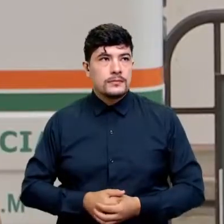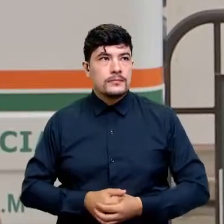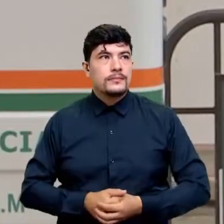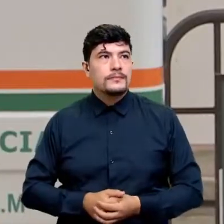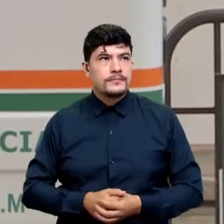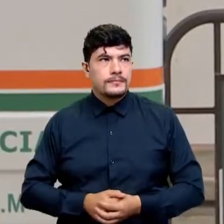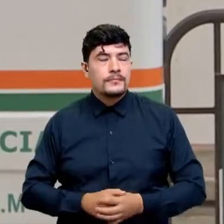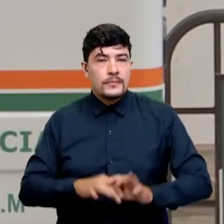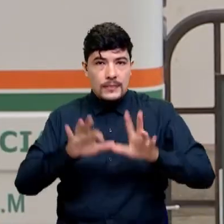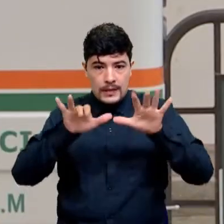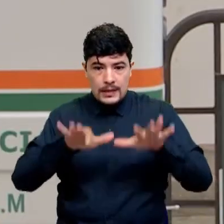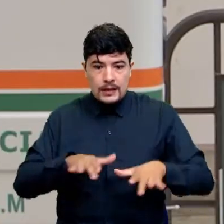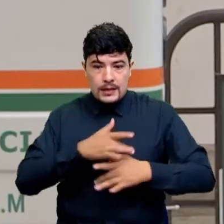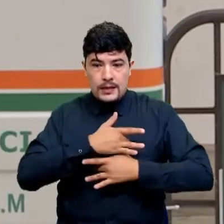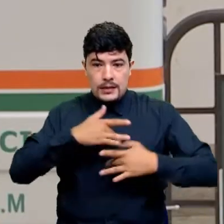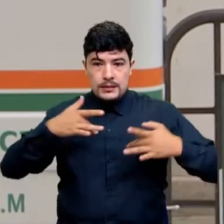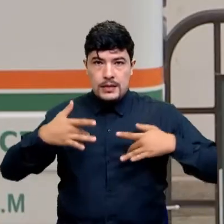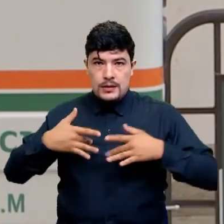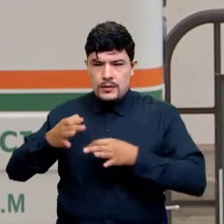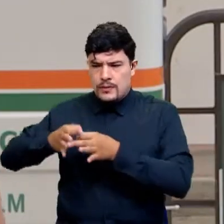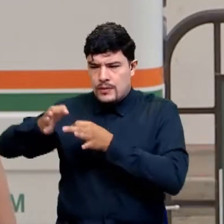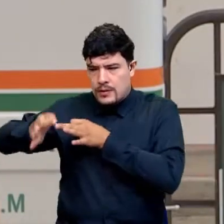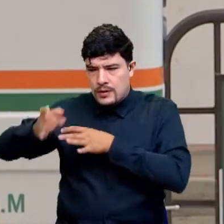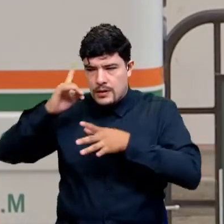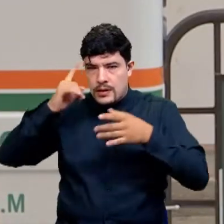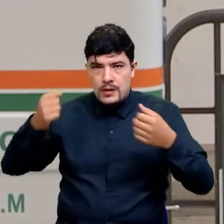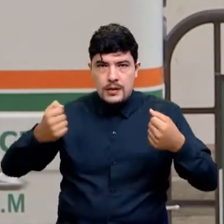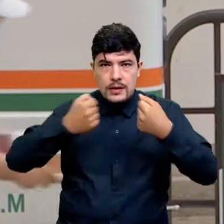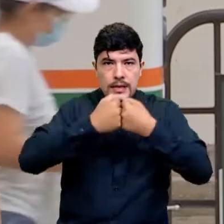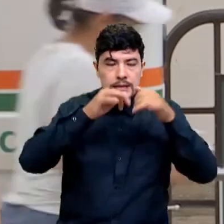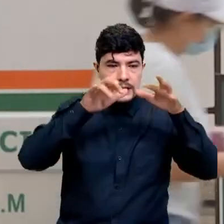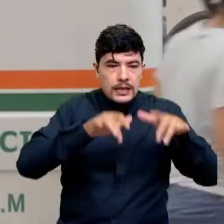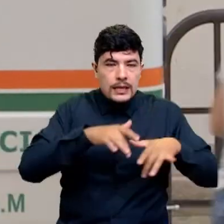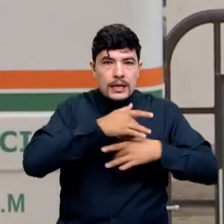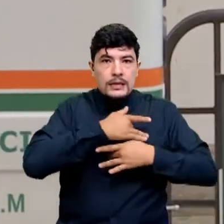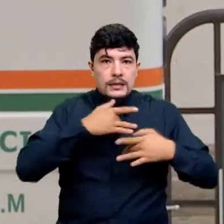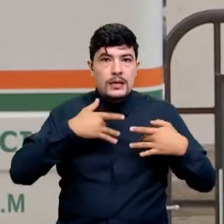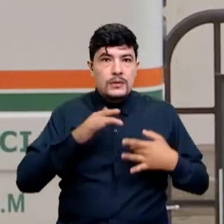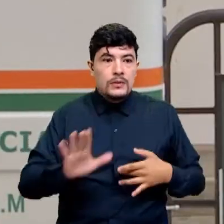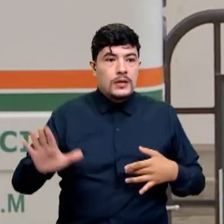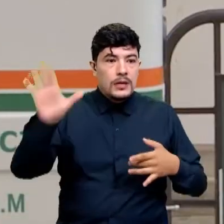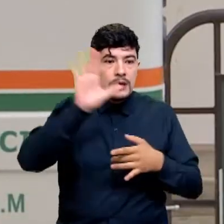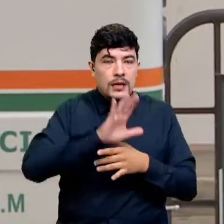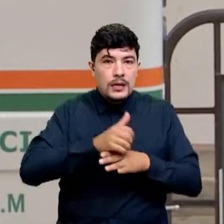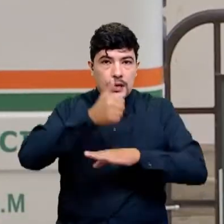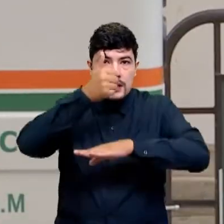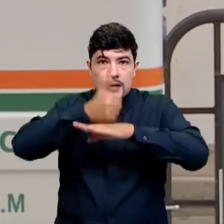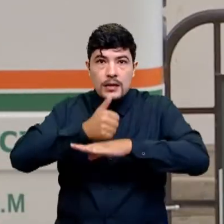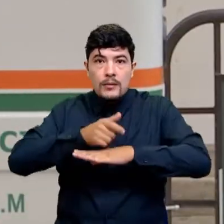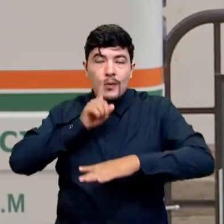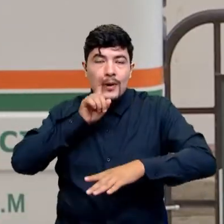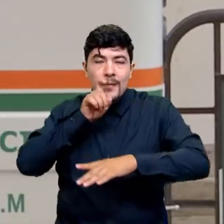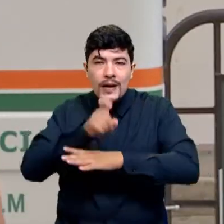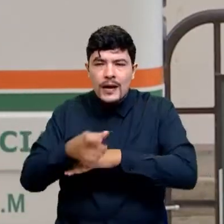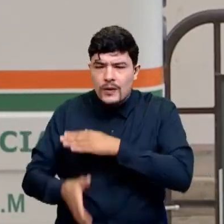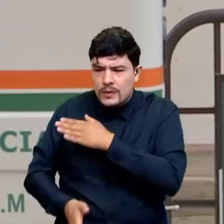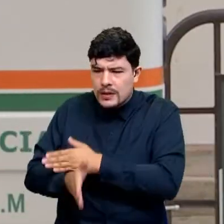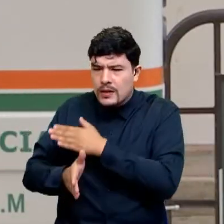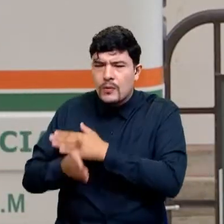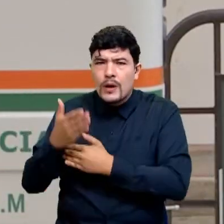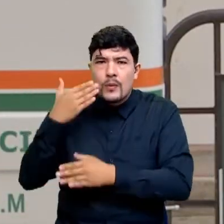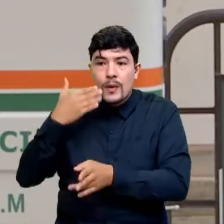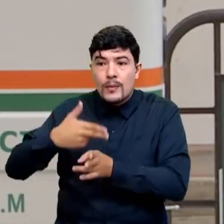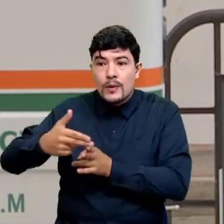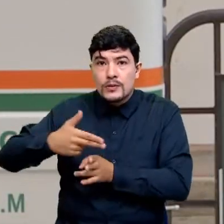La Secretaría de Salud Municipal junto a la Secretaría de Salud Departamental y la Dirección de Tránsito de Bucaramanga continuarán durante la siguiente